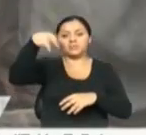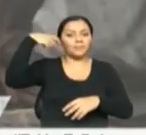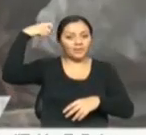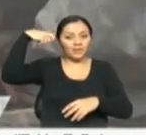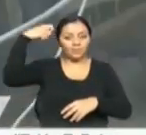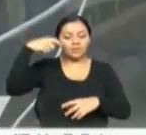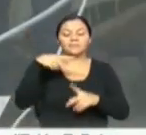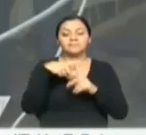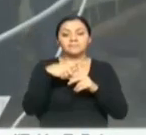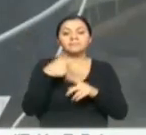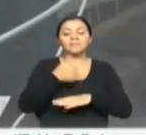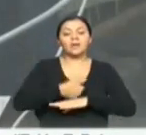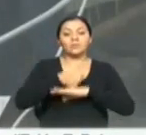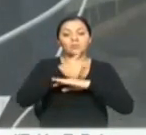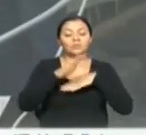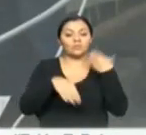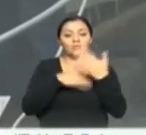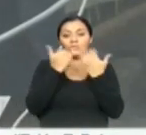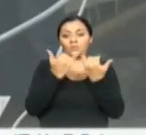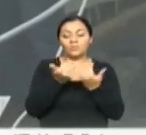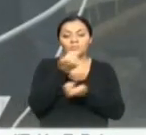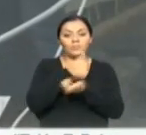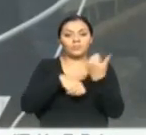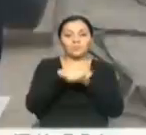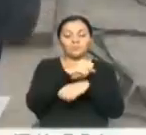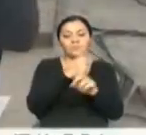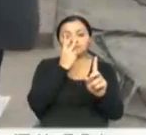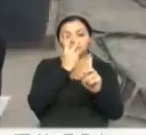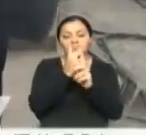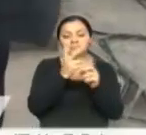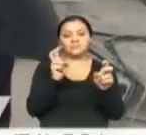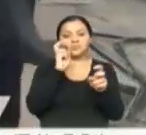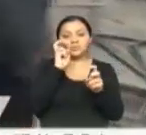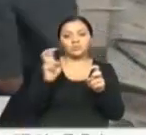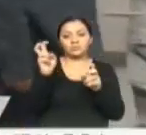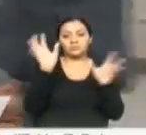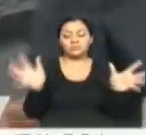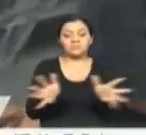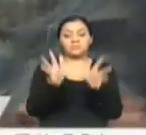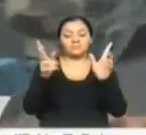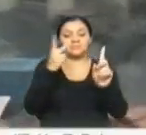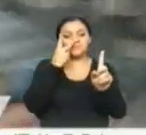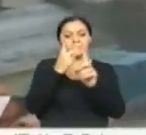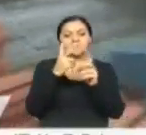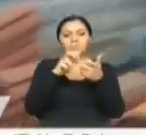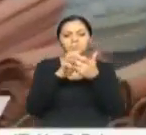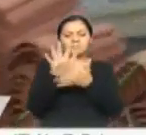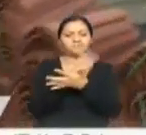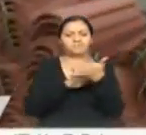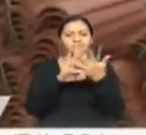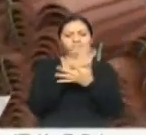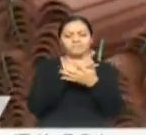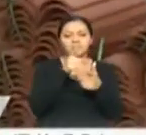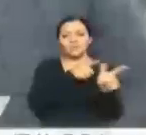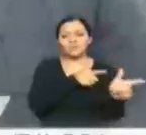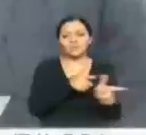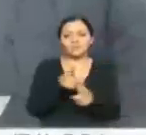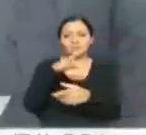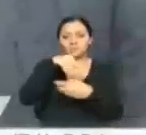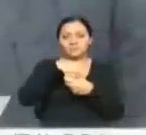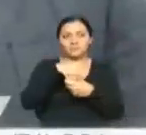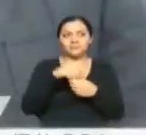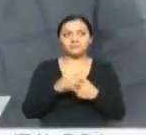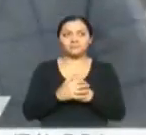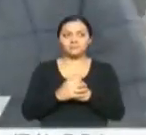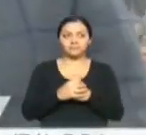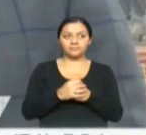Las autoridades locales esperan que la restauración impulse el turismo, que ha caído tras la oleada de ataques terroristas en la ciudad.